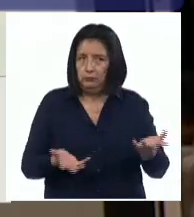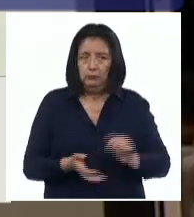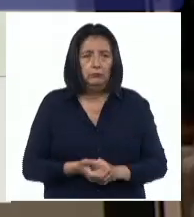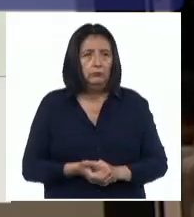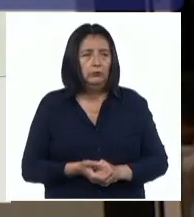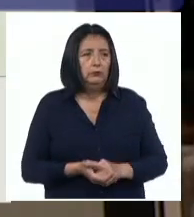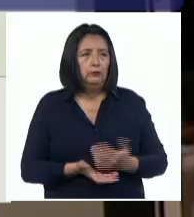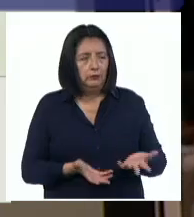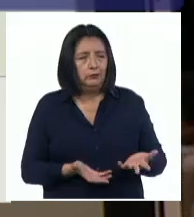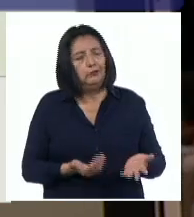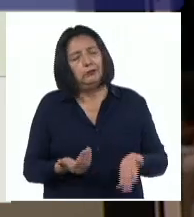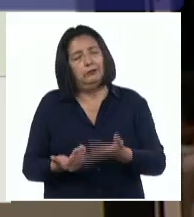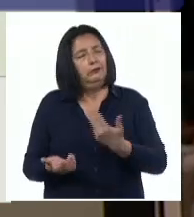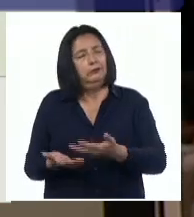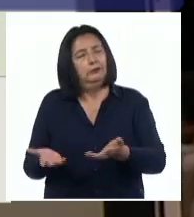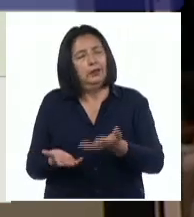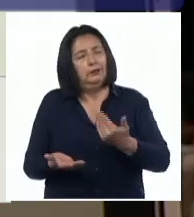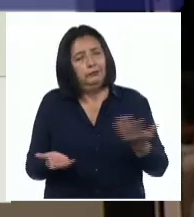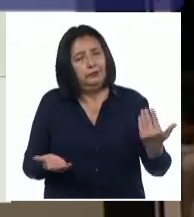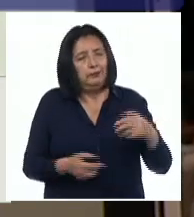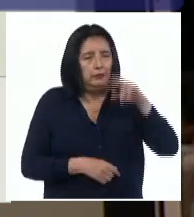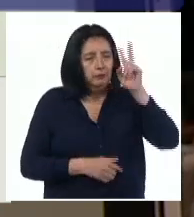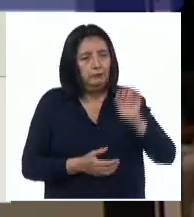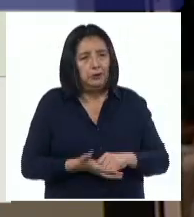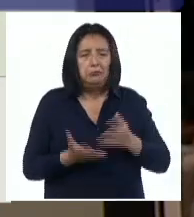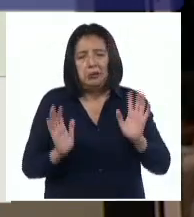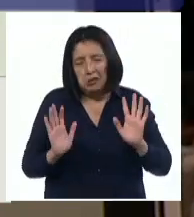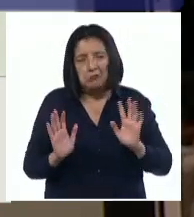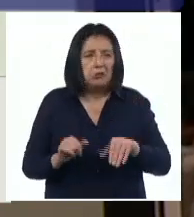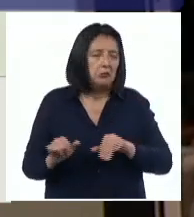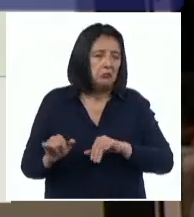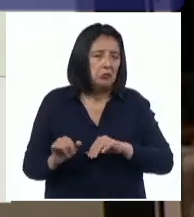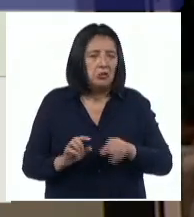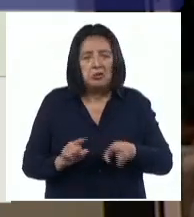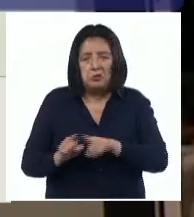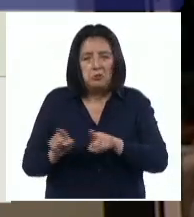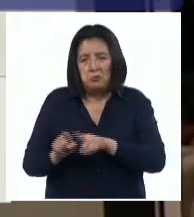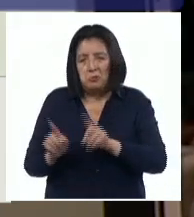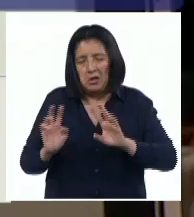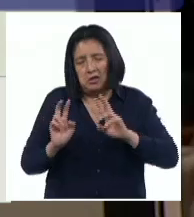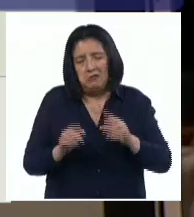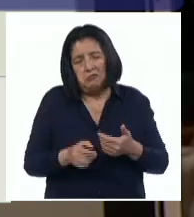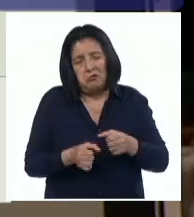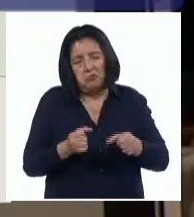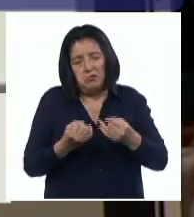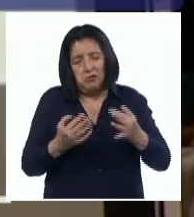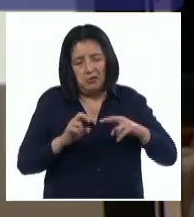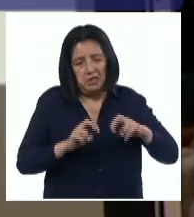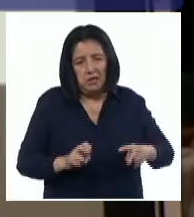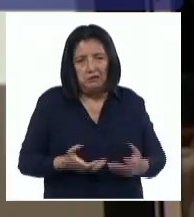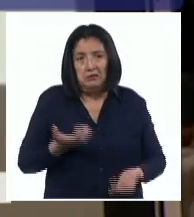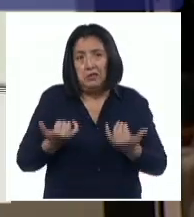Entonces, hubiera sido fácil para el Perú mantener la misma tendencia de pruebas y ahora